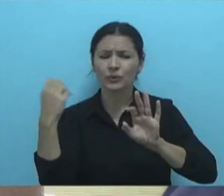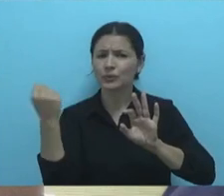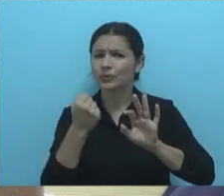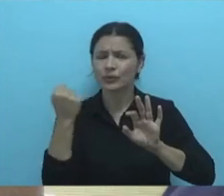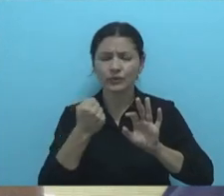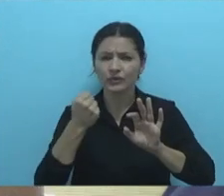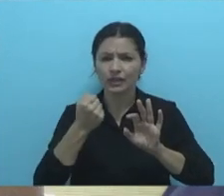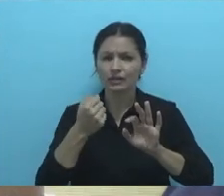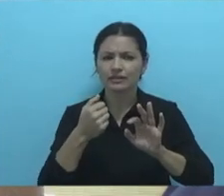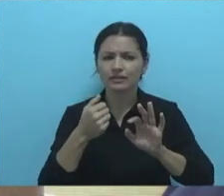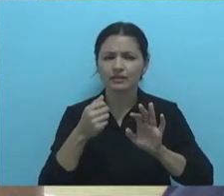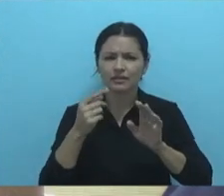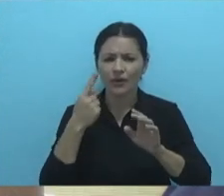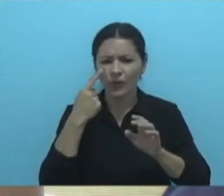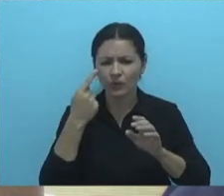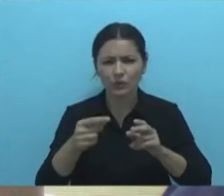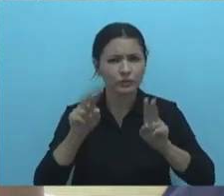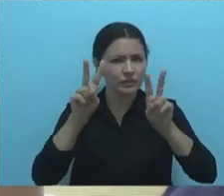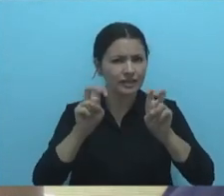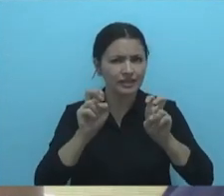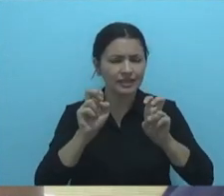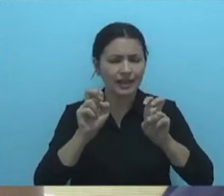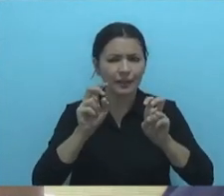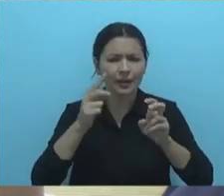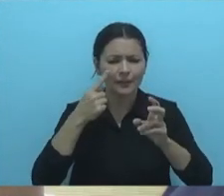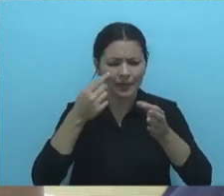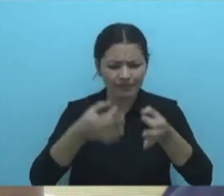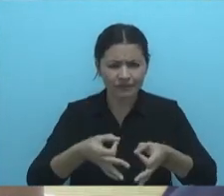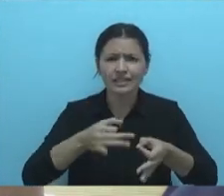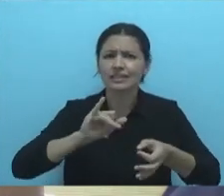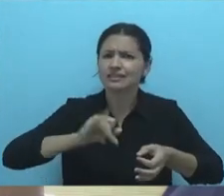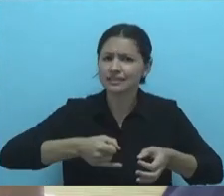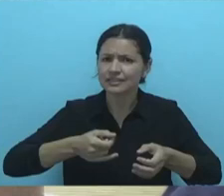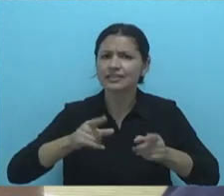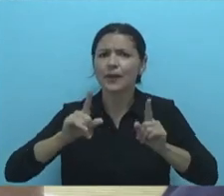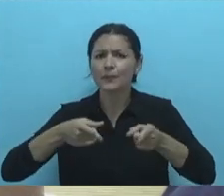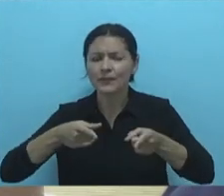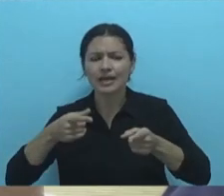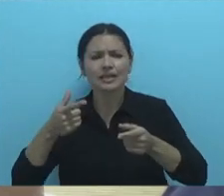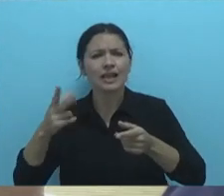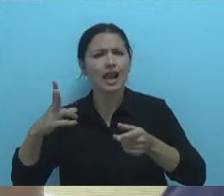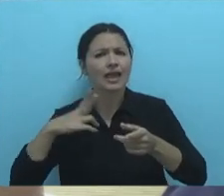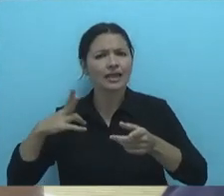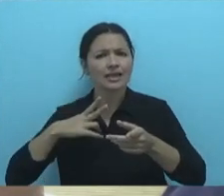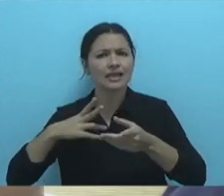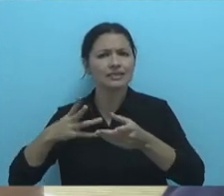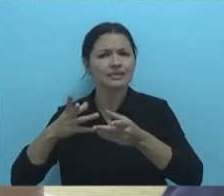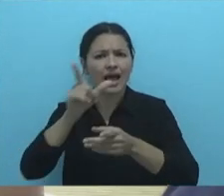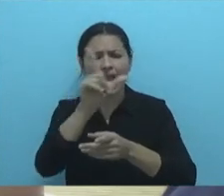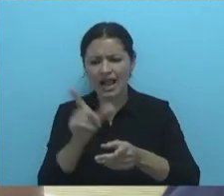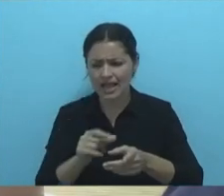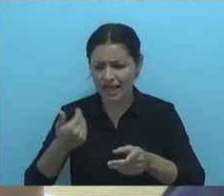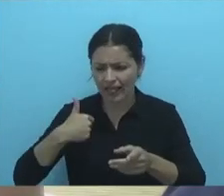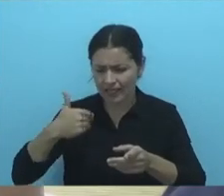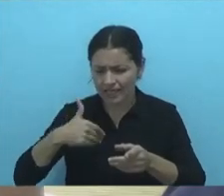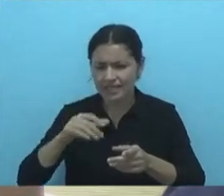creemos nosotros no solamente para pensar en malvinas sino también para pensar las riquezas del pueblo argentino y del pueblo